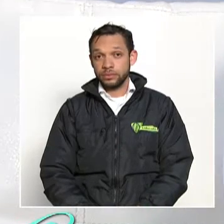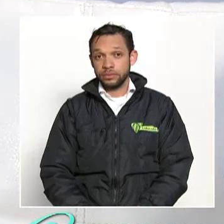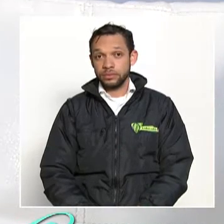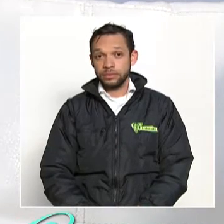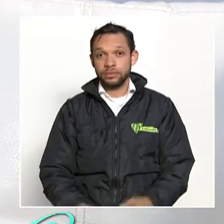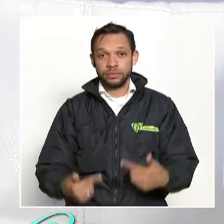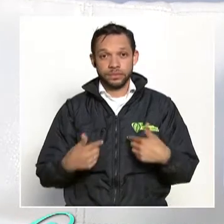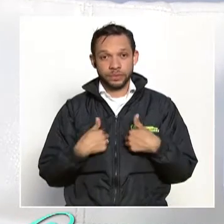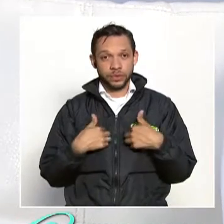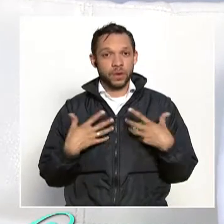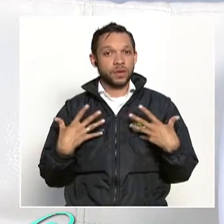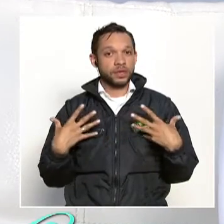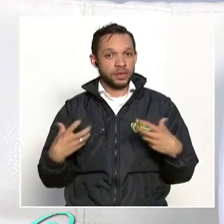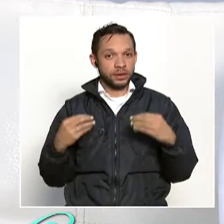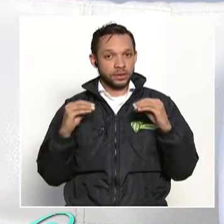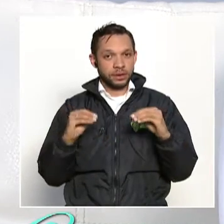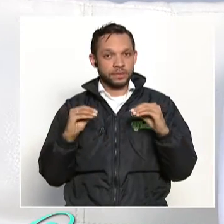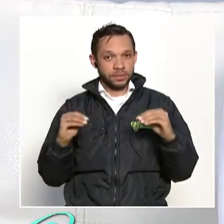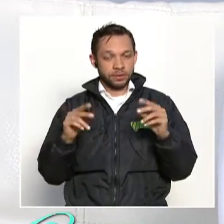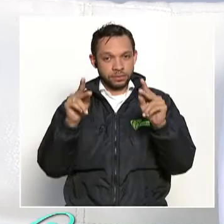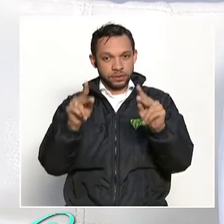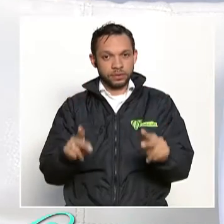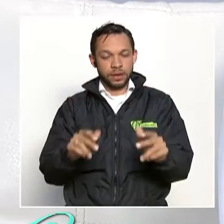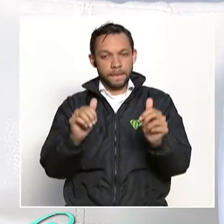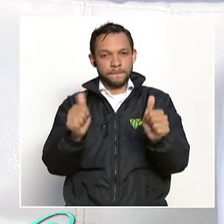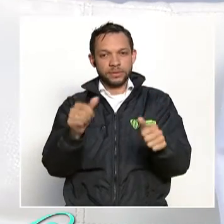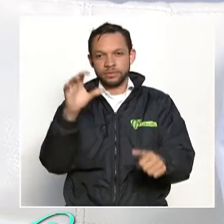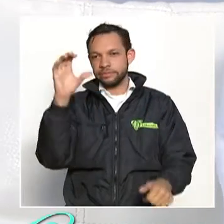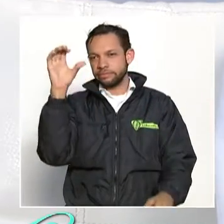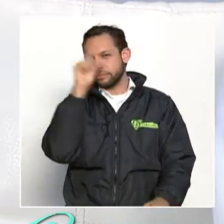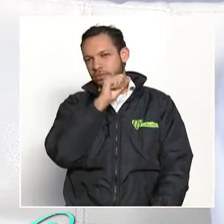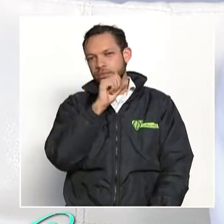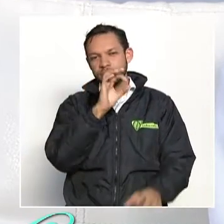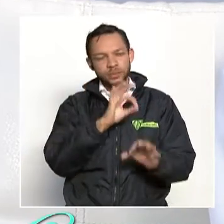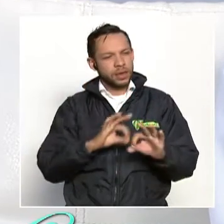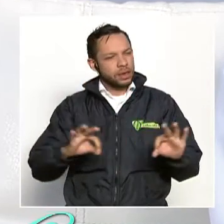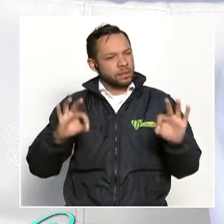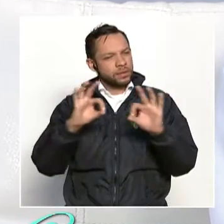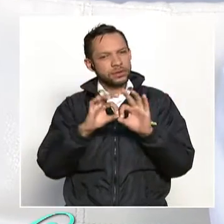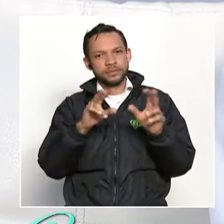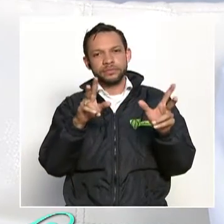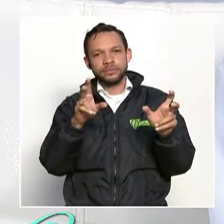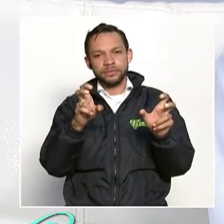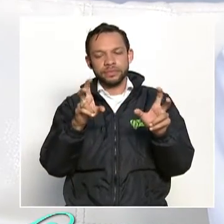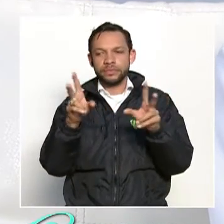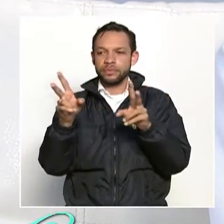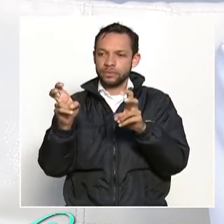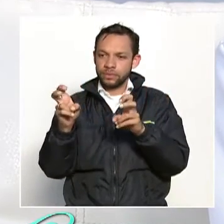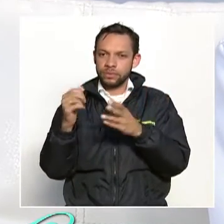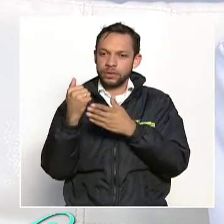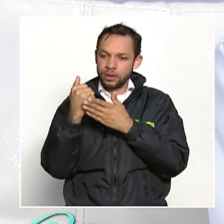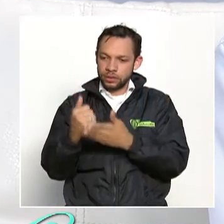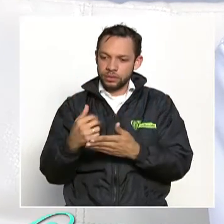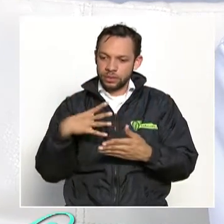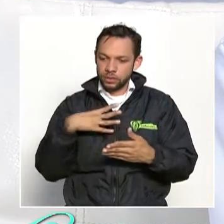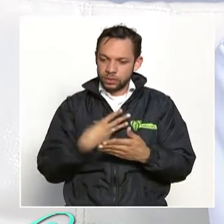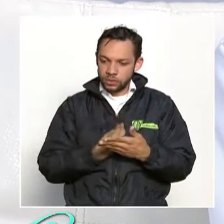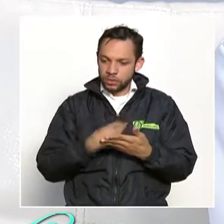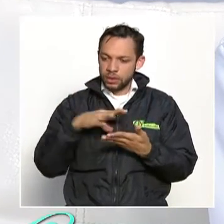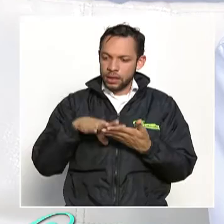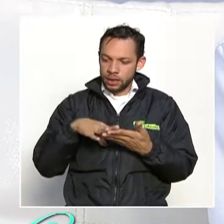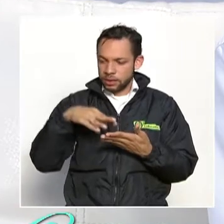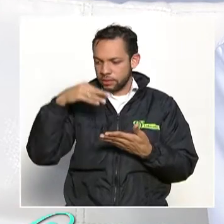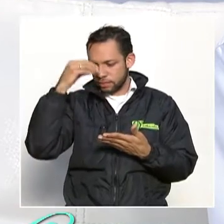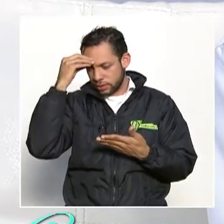Yo quiero contarles a ustedes una historia muy importante que vengo aprendiendo desde